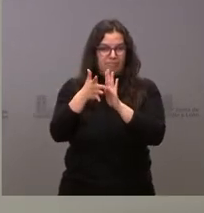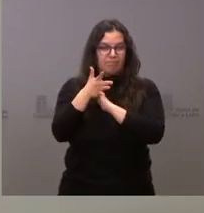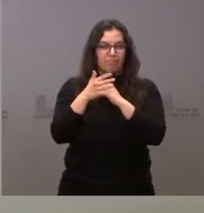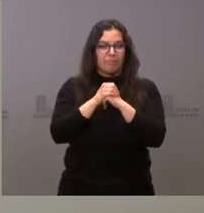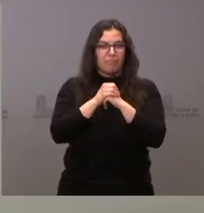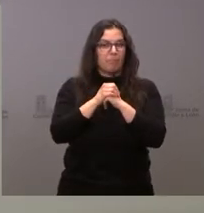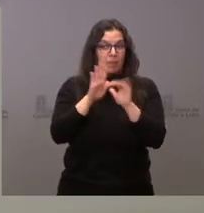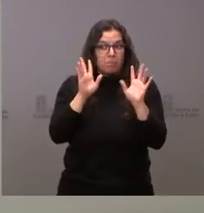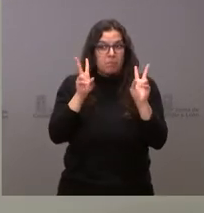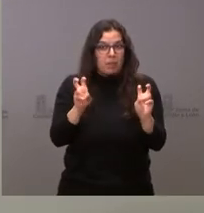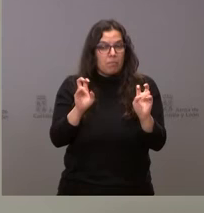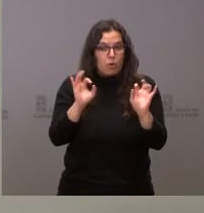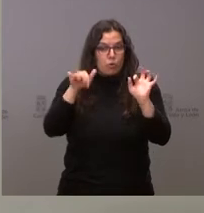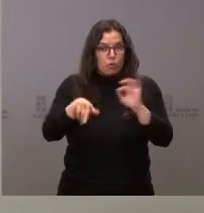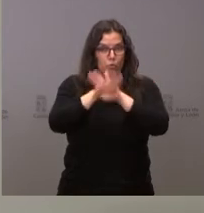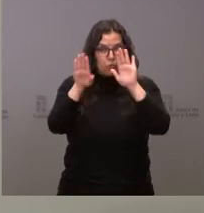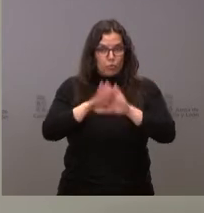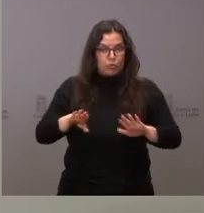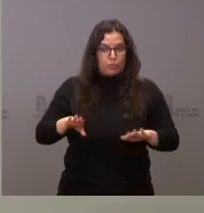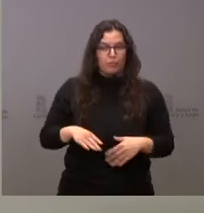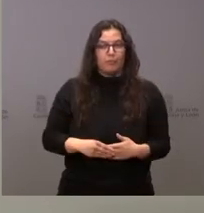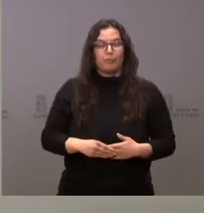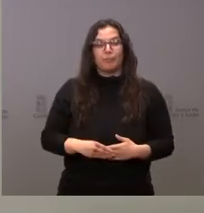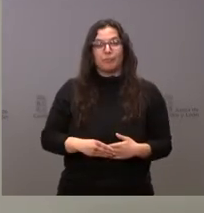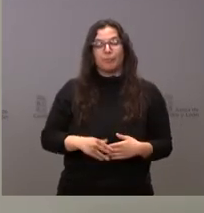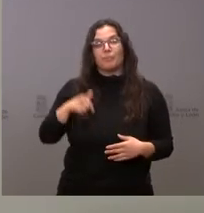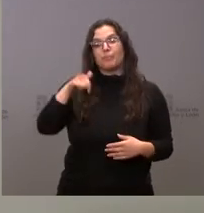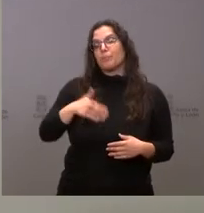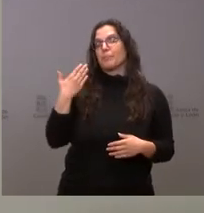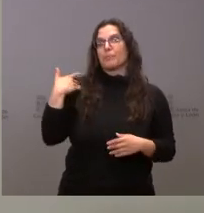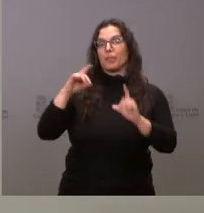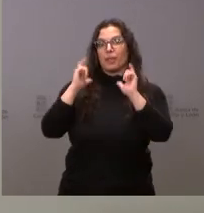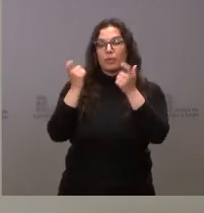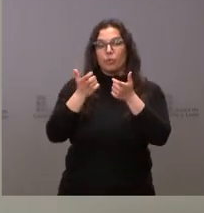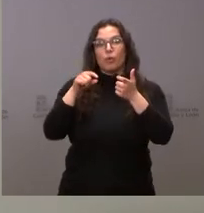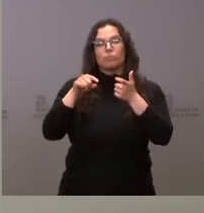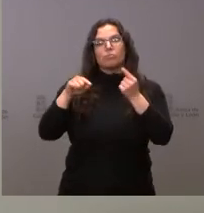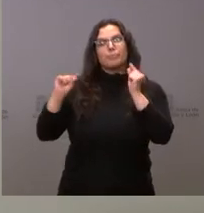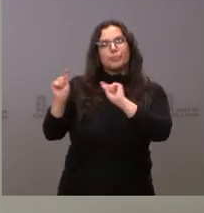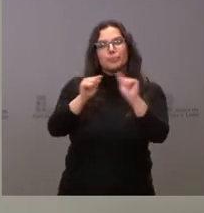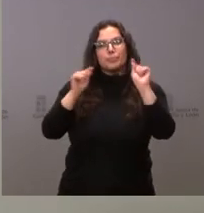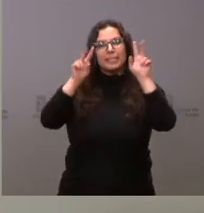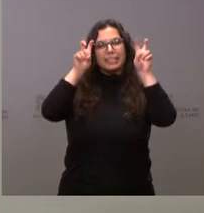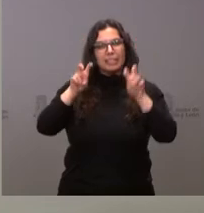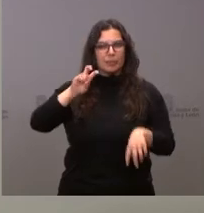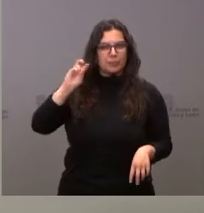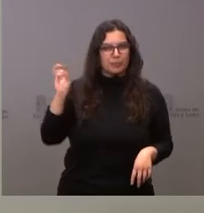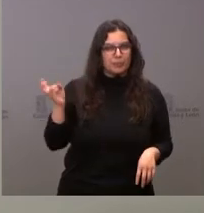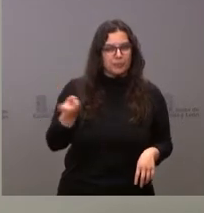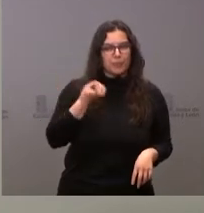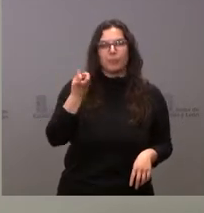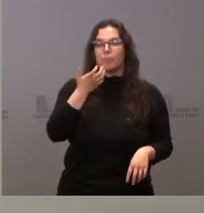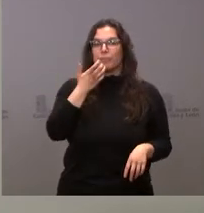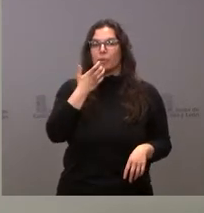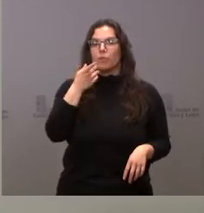sigue plenamente vigente los asuntos que hemos tratado en este consejo de gobierno por un lado se ha dado